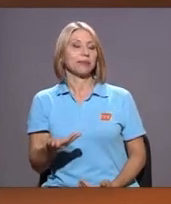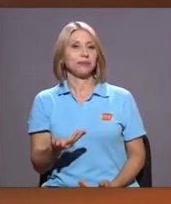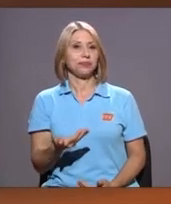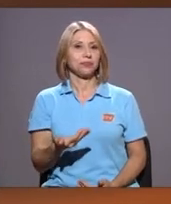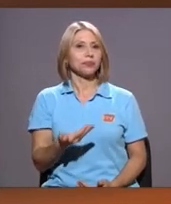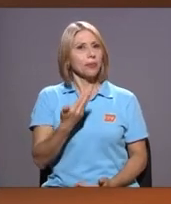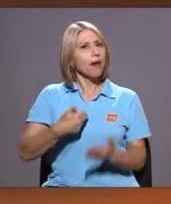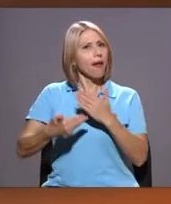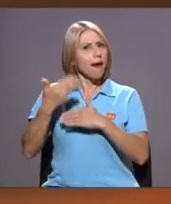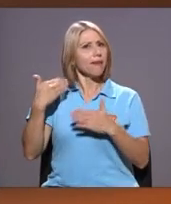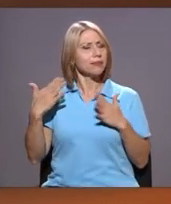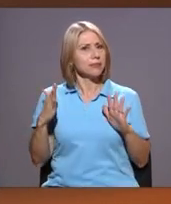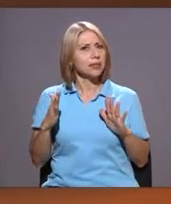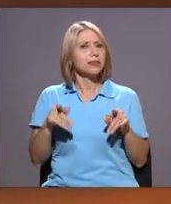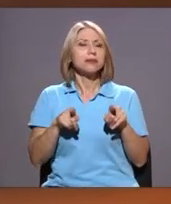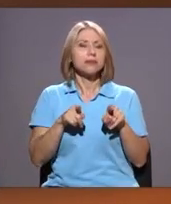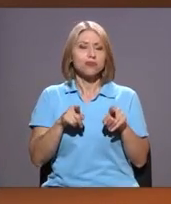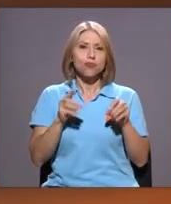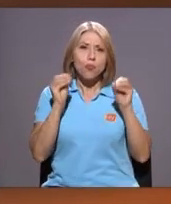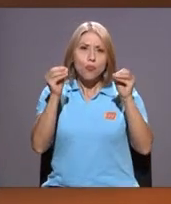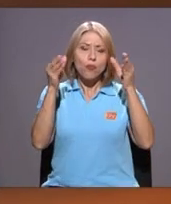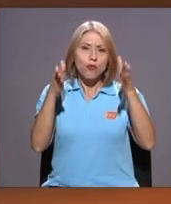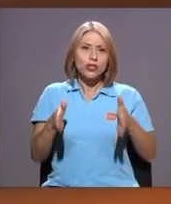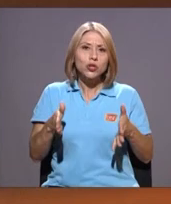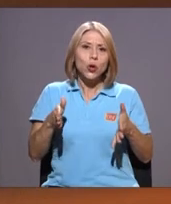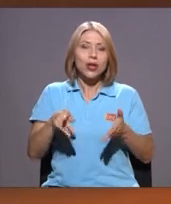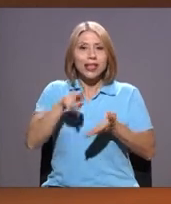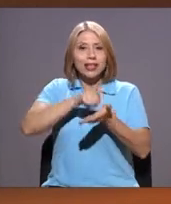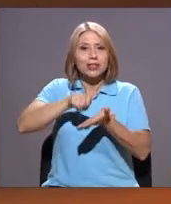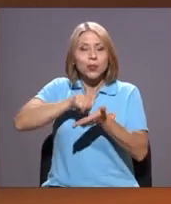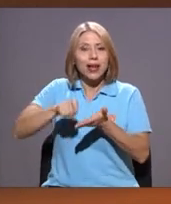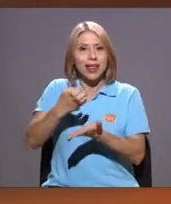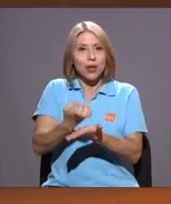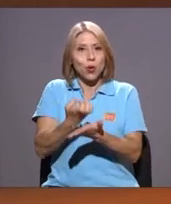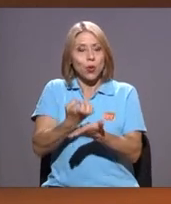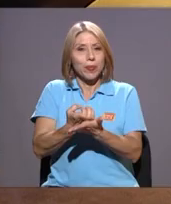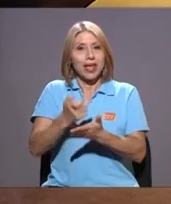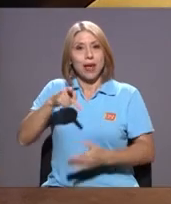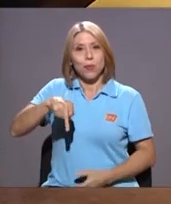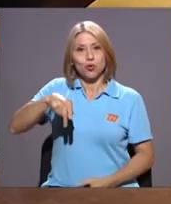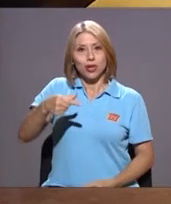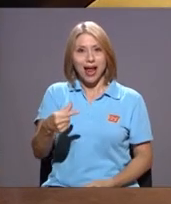y había sido entre otros profesor de la escuela de economía